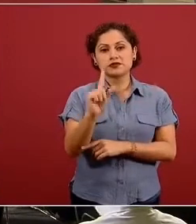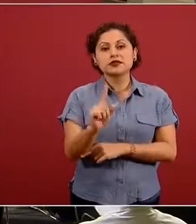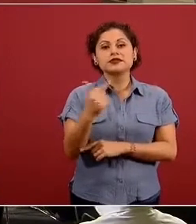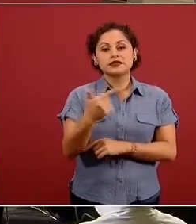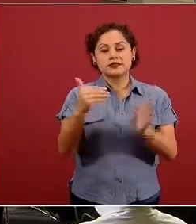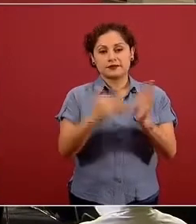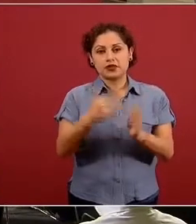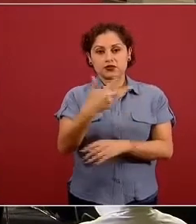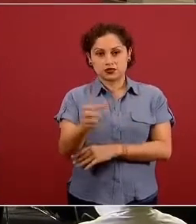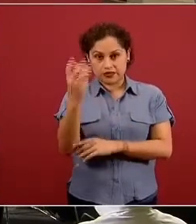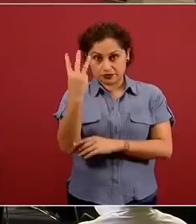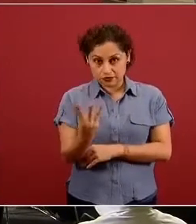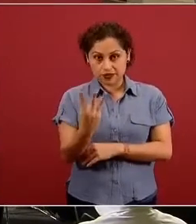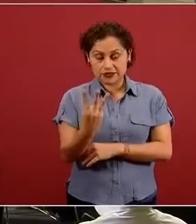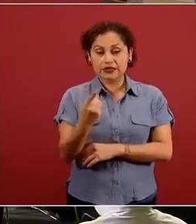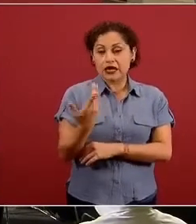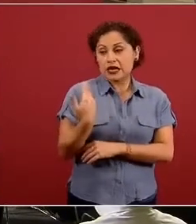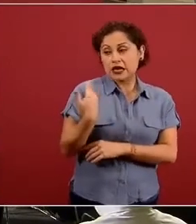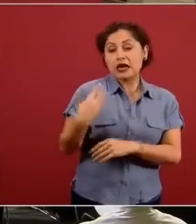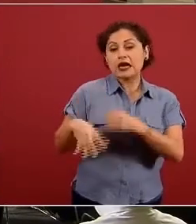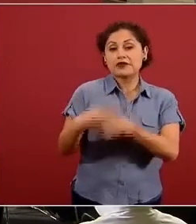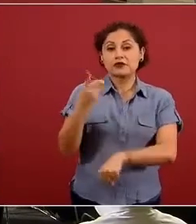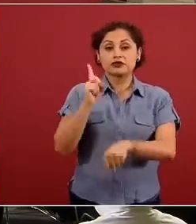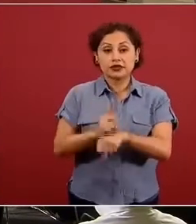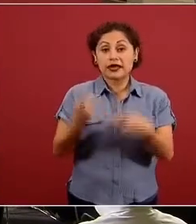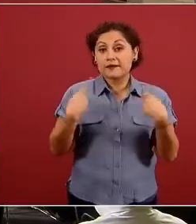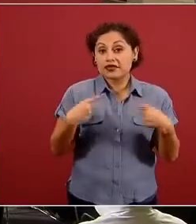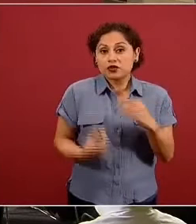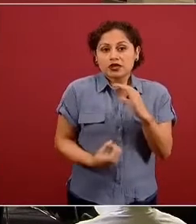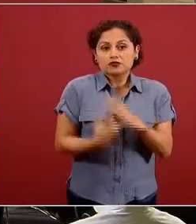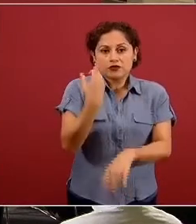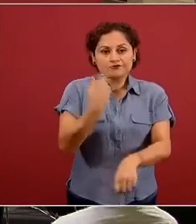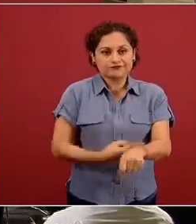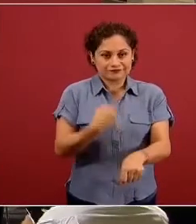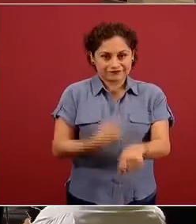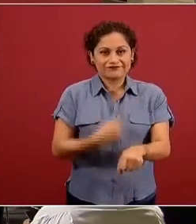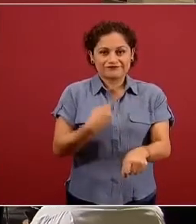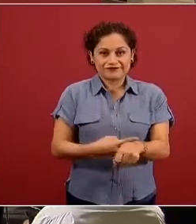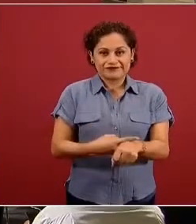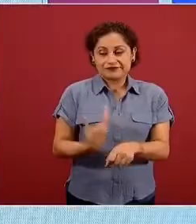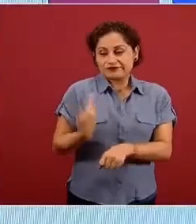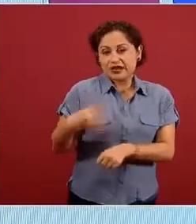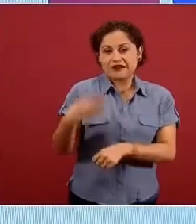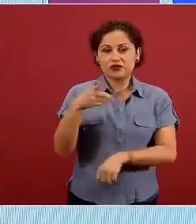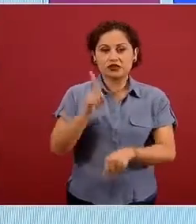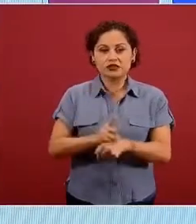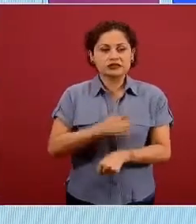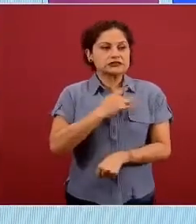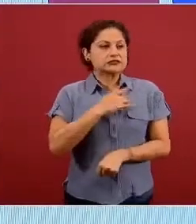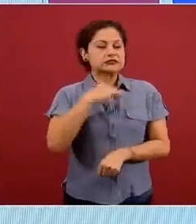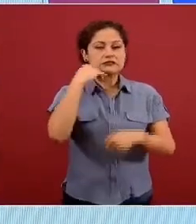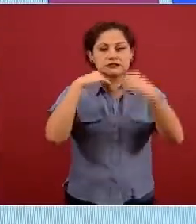1.117.803, son casos de los últimos 14 días, personas que enfermaron o desarrollaron síntomas en los últimos 14 días, y vemos